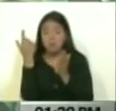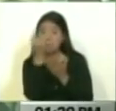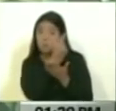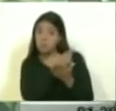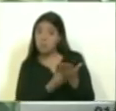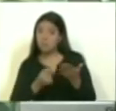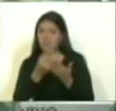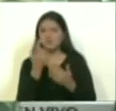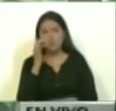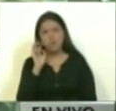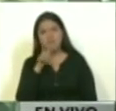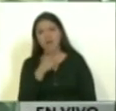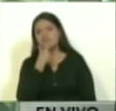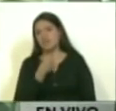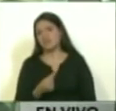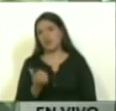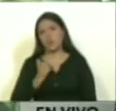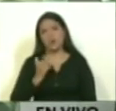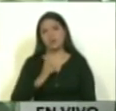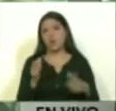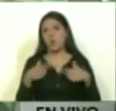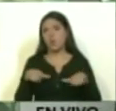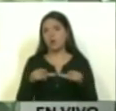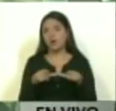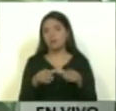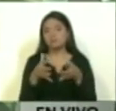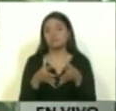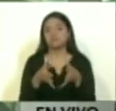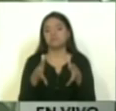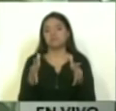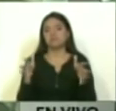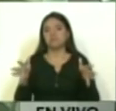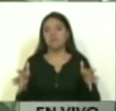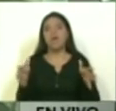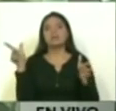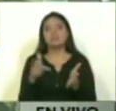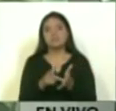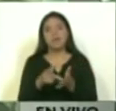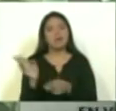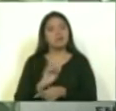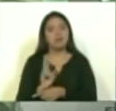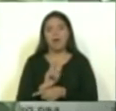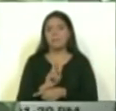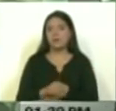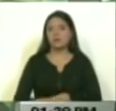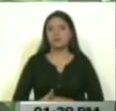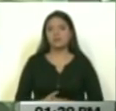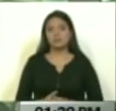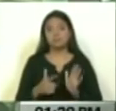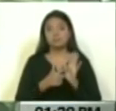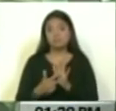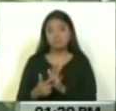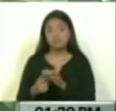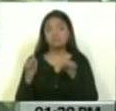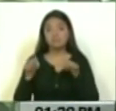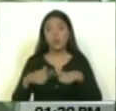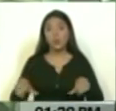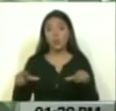que facilite en cualquier espacio a abrir la zanja, la trinchera, y rápidamente colocar allí una concha acústica